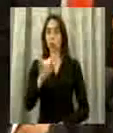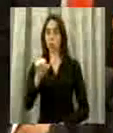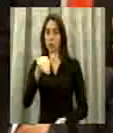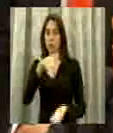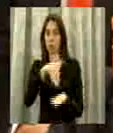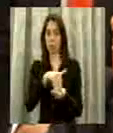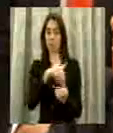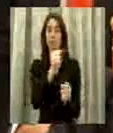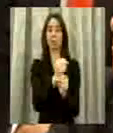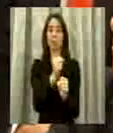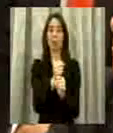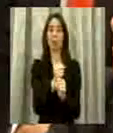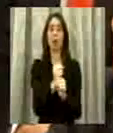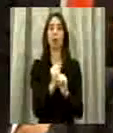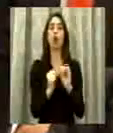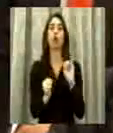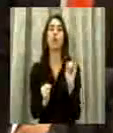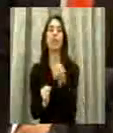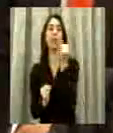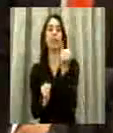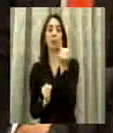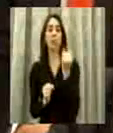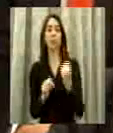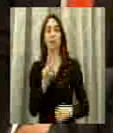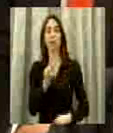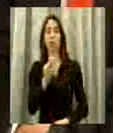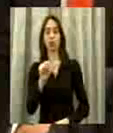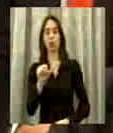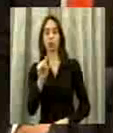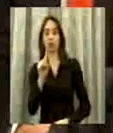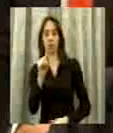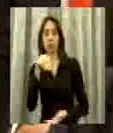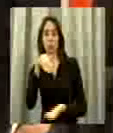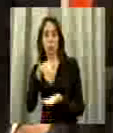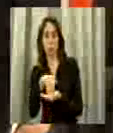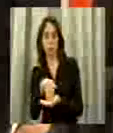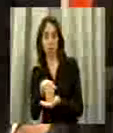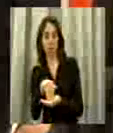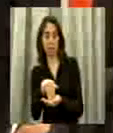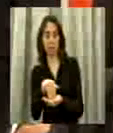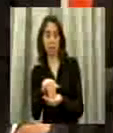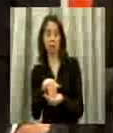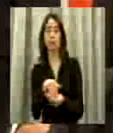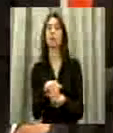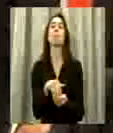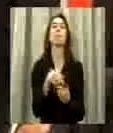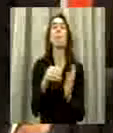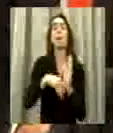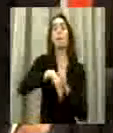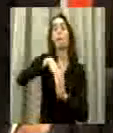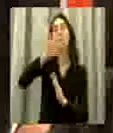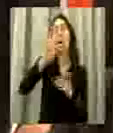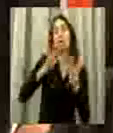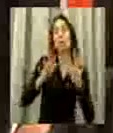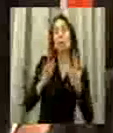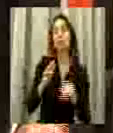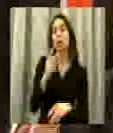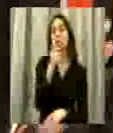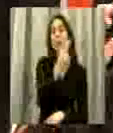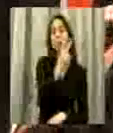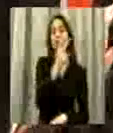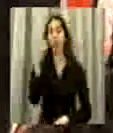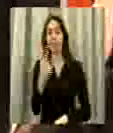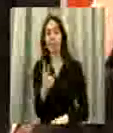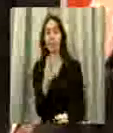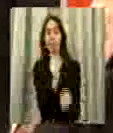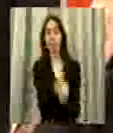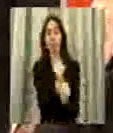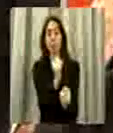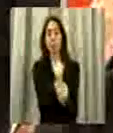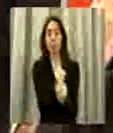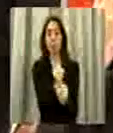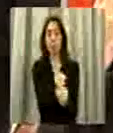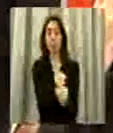446.000 empleos independientes, 261.000. Estamos hablando de más de alrededor de dos tercios de los empleos